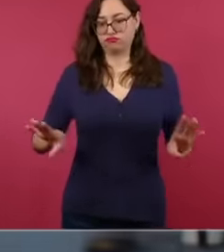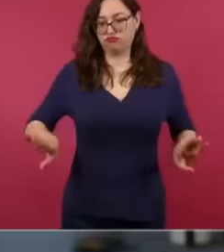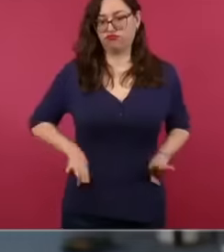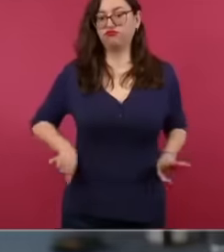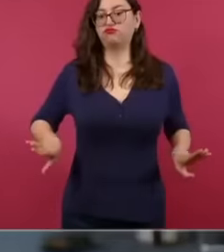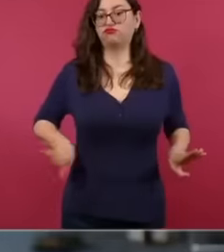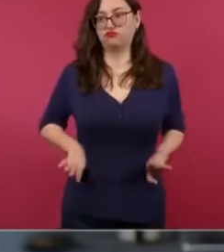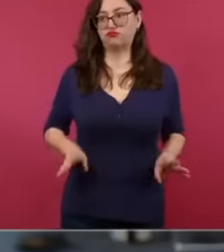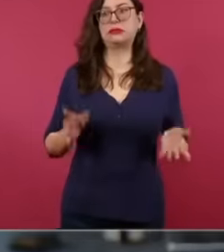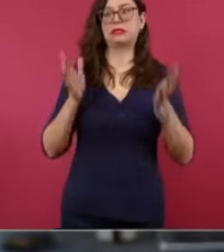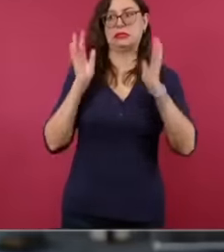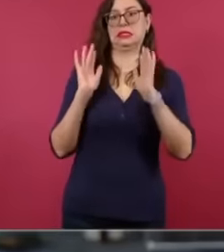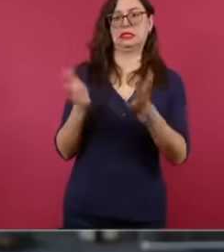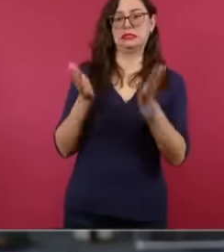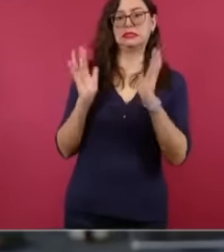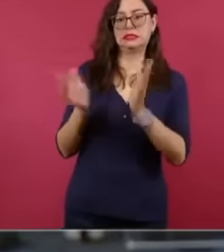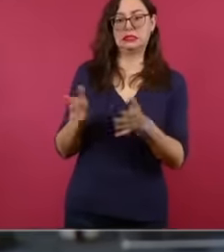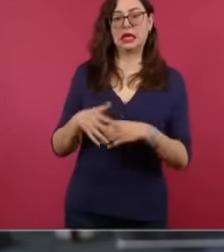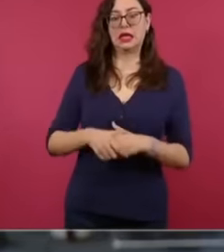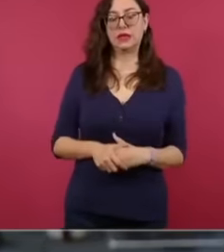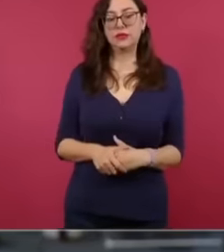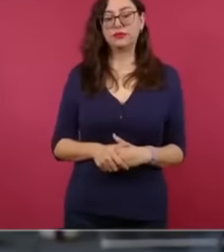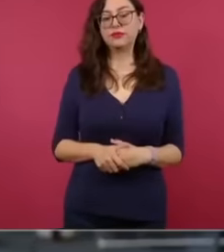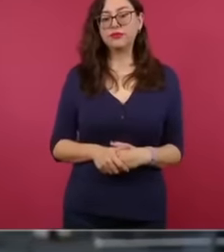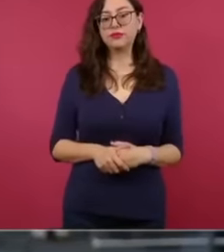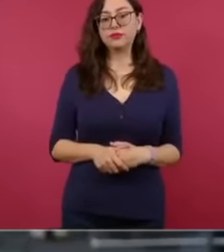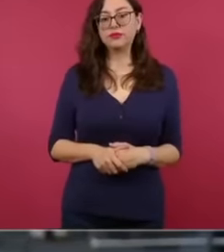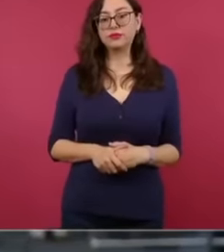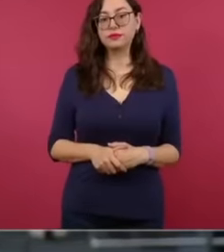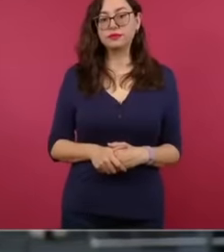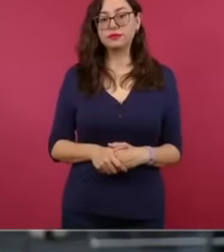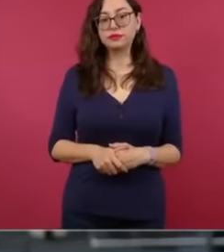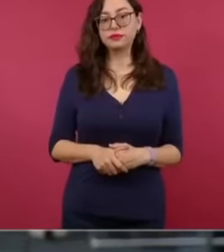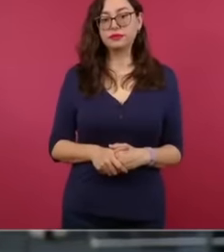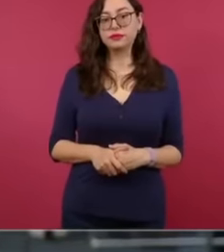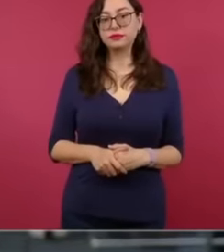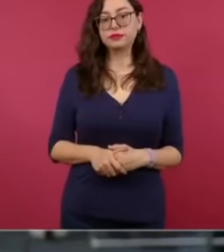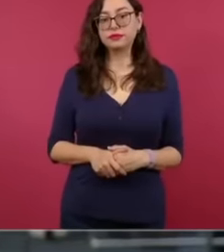suyas. Y nada más le quiero, ahora sí empiezo